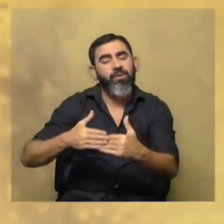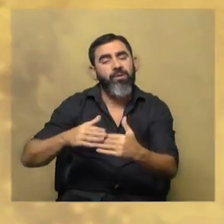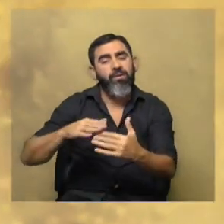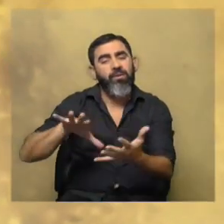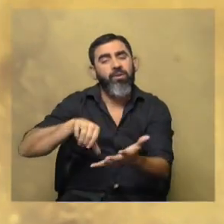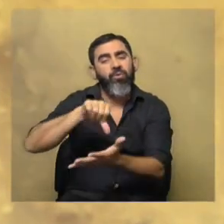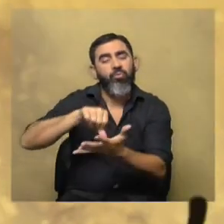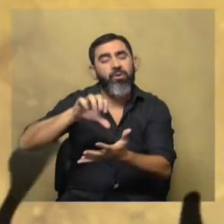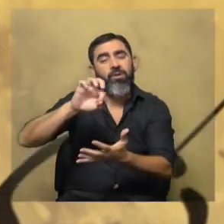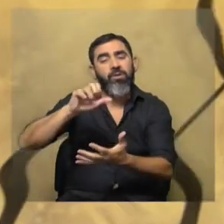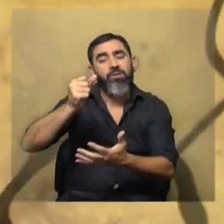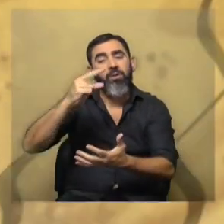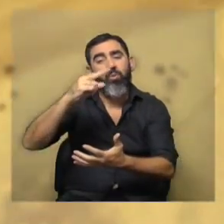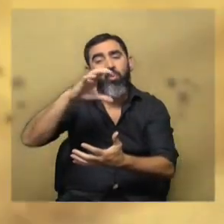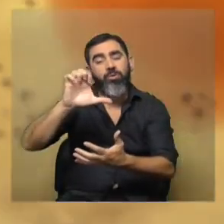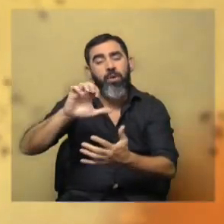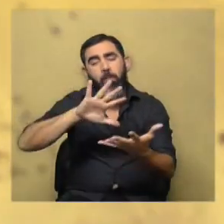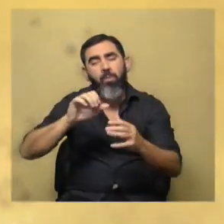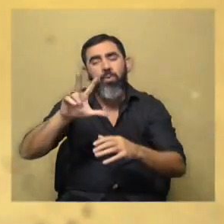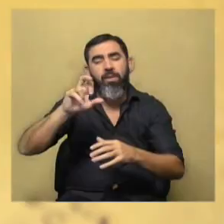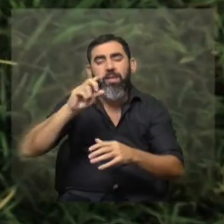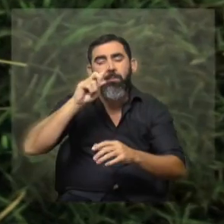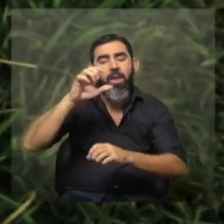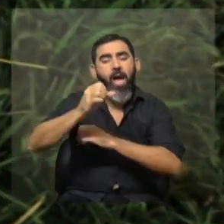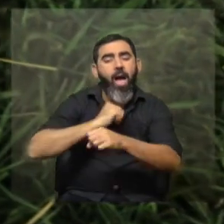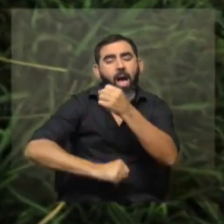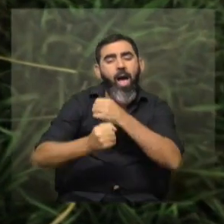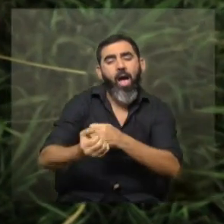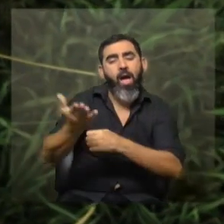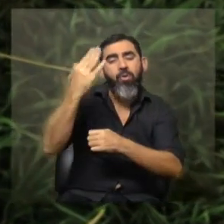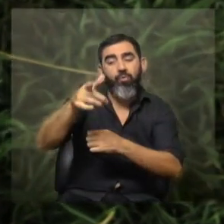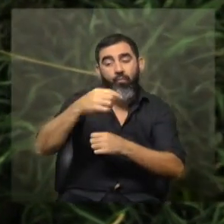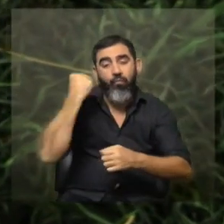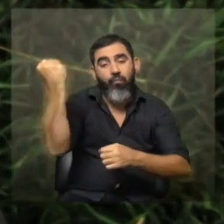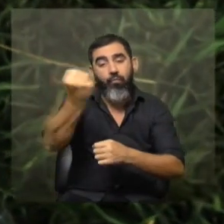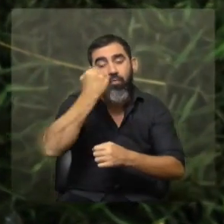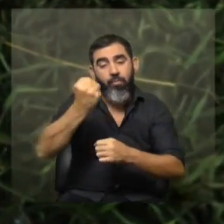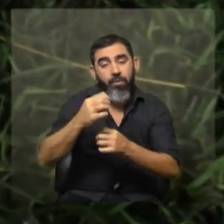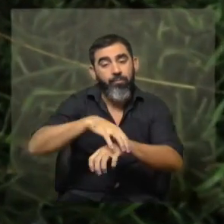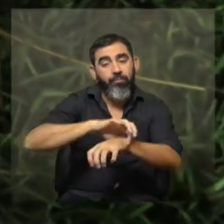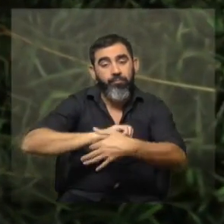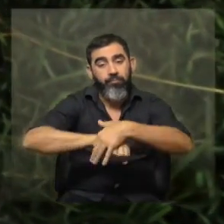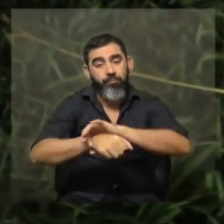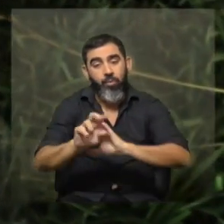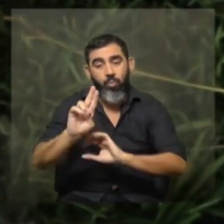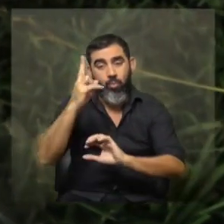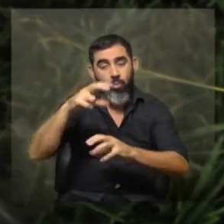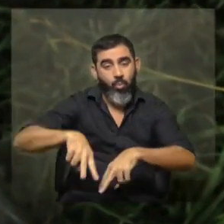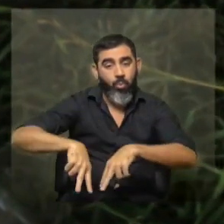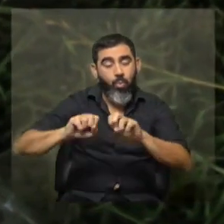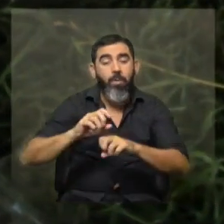de Sauce y con una edad estimada de 30.000 años, es sitio clave para la paleontología en Uruguay.